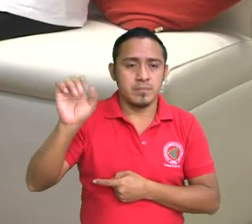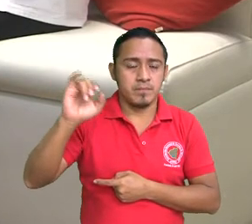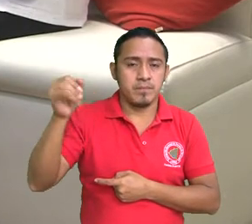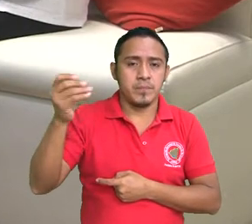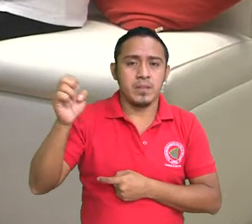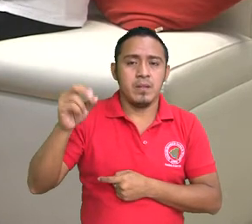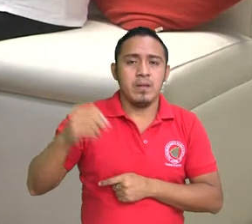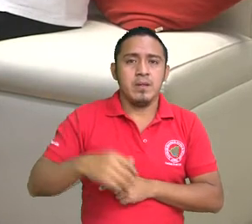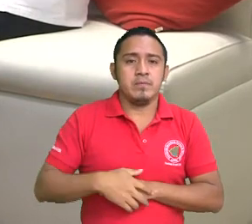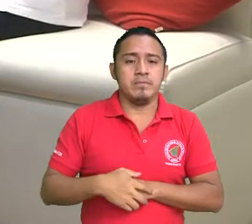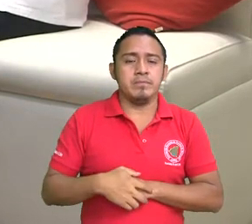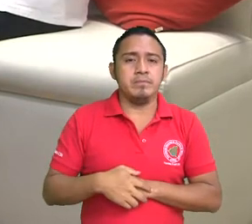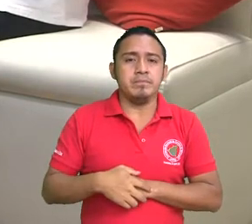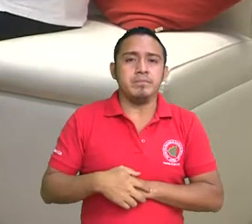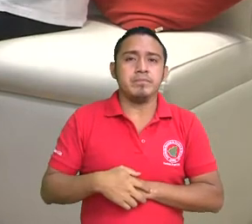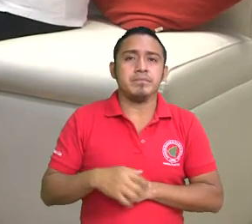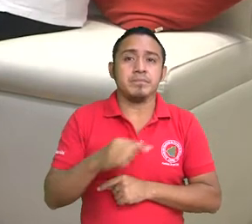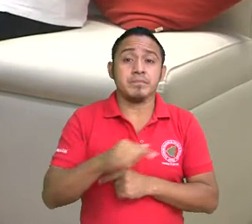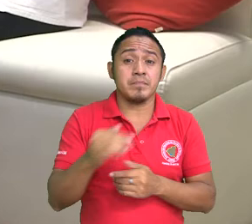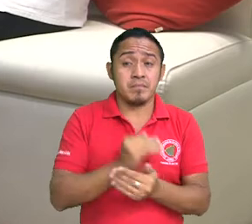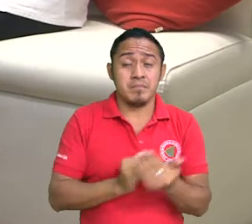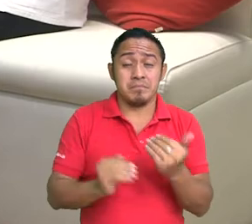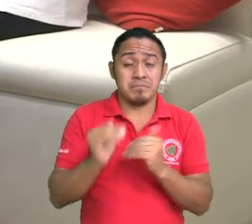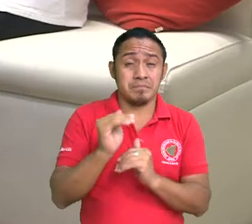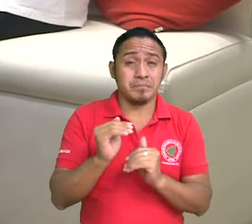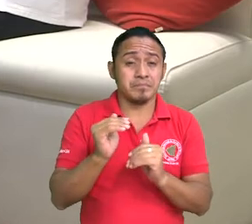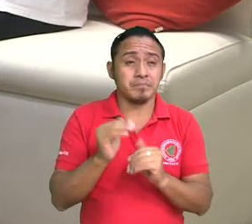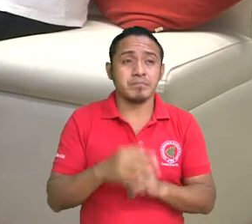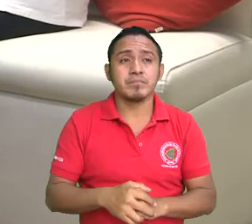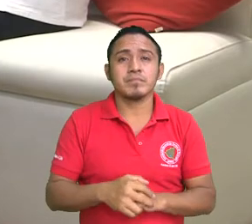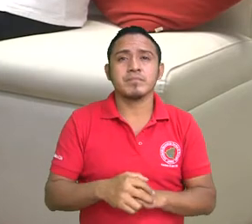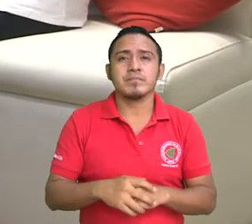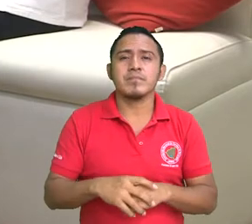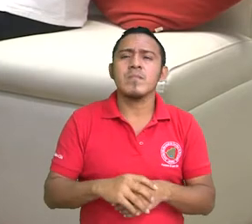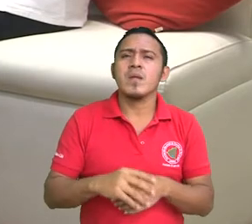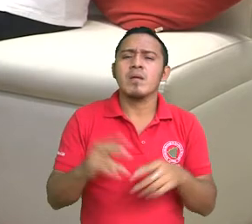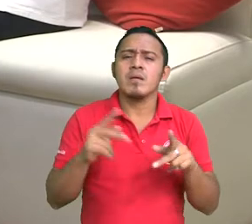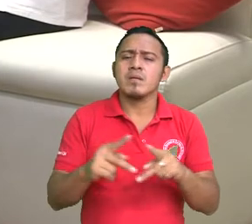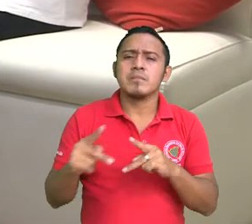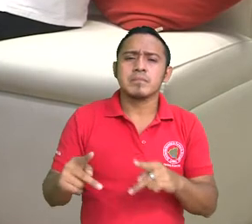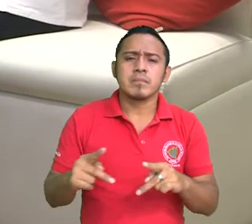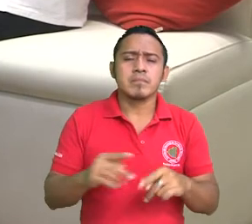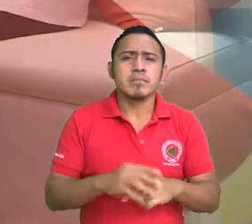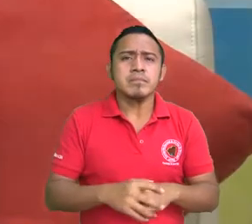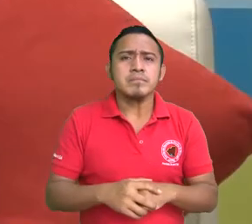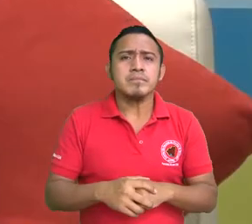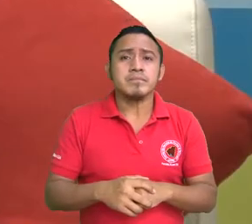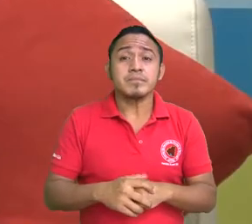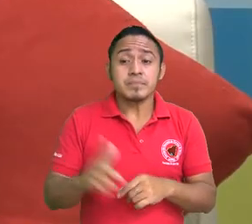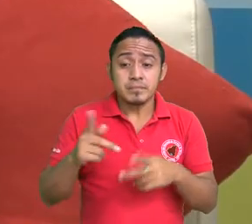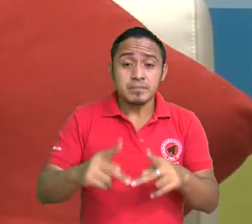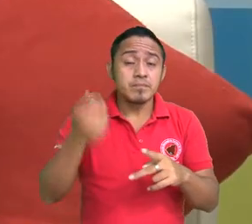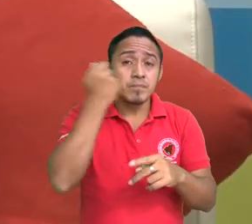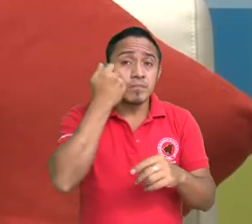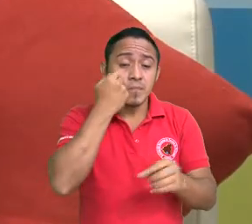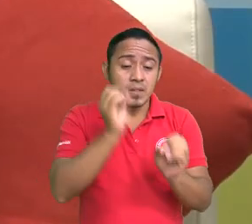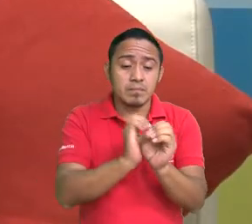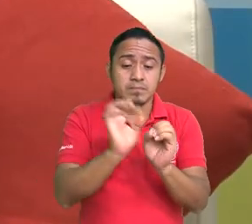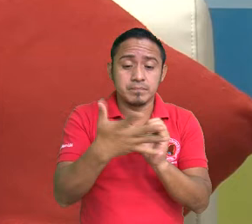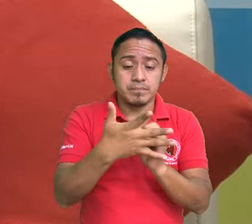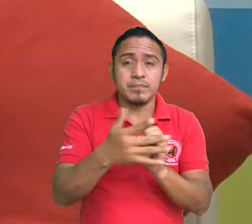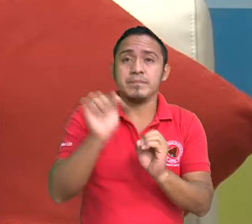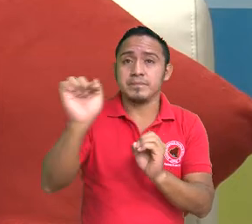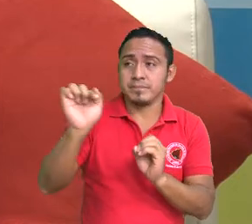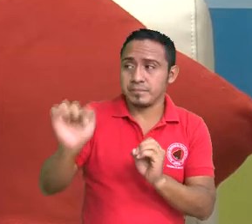fase telógena se agudiza. Por ejemplo, ahorita los pacientes que tuvieron COVID están